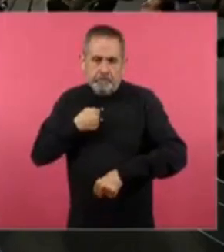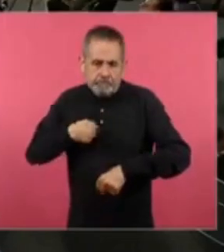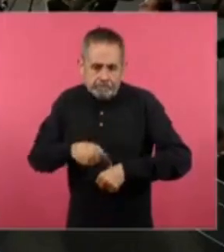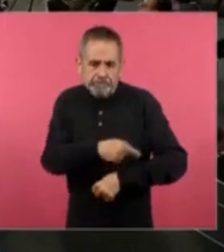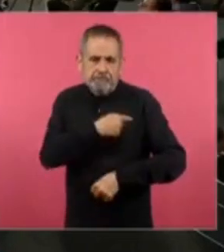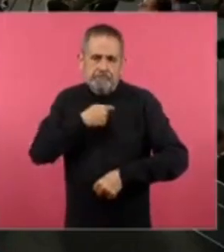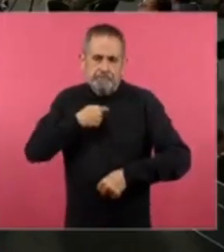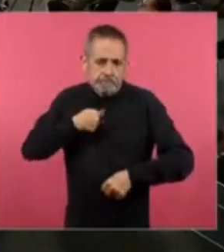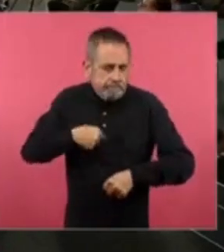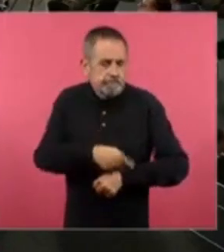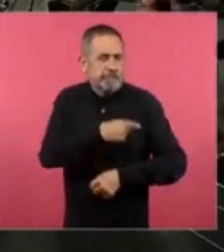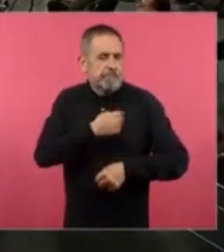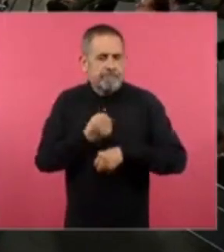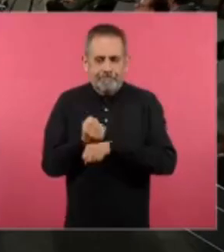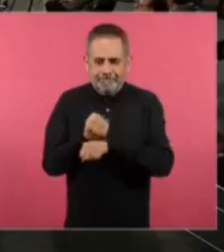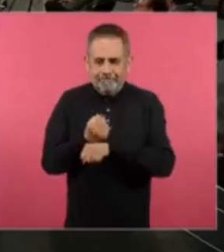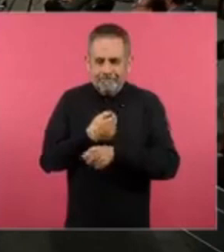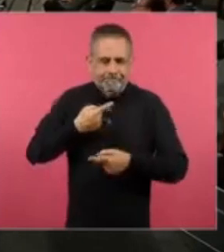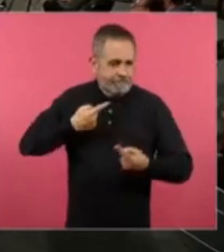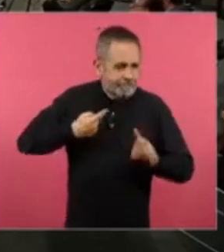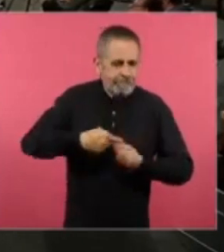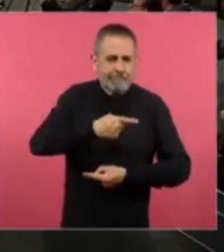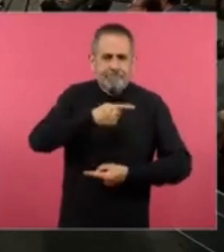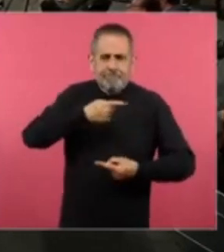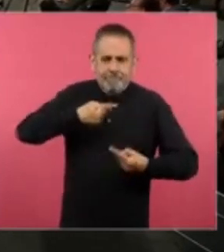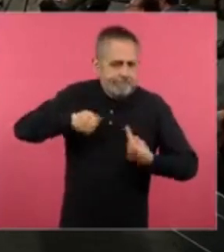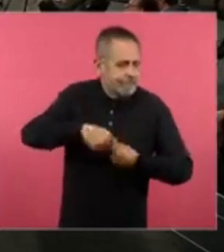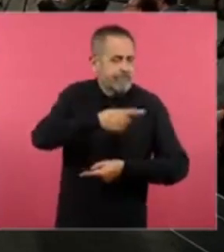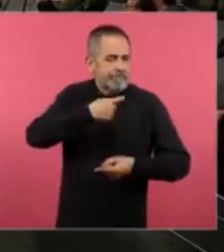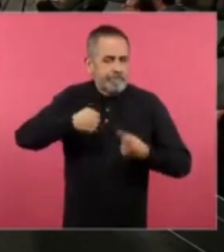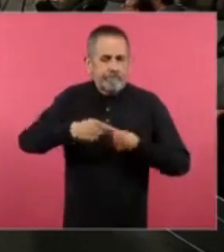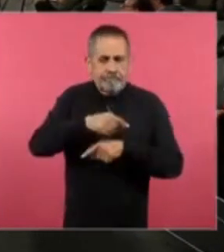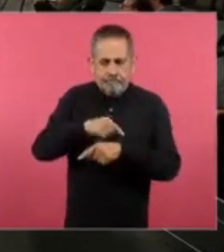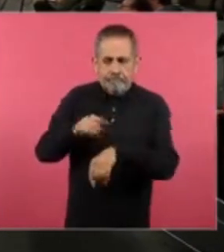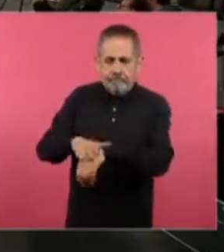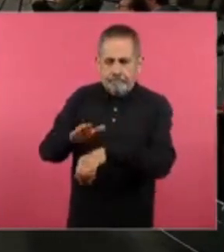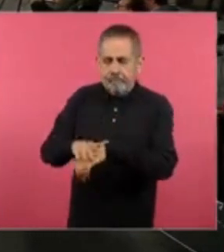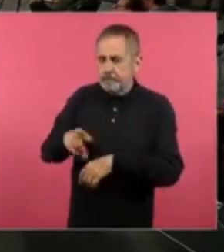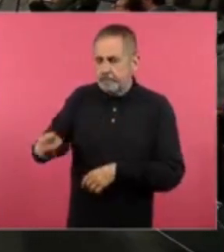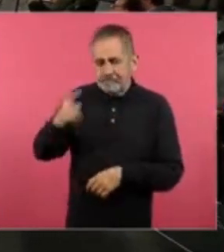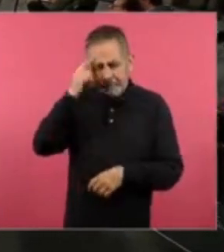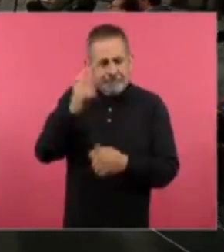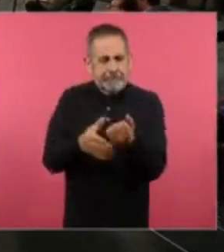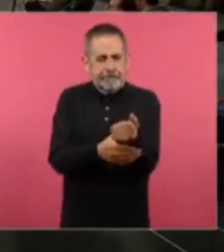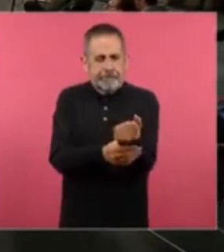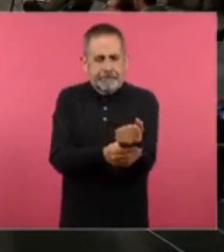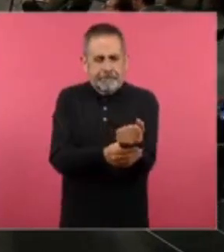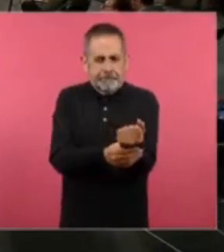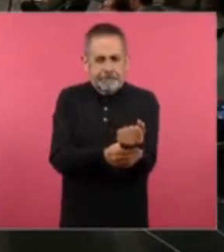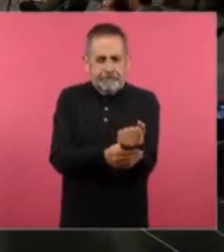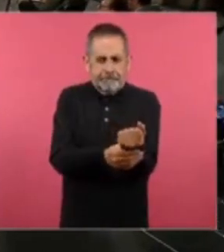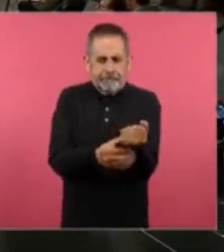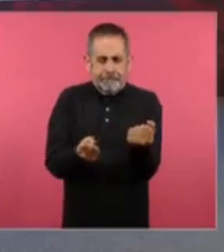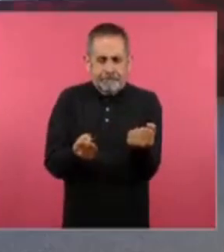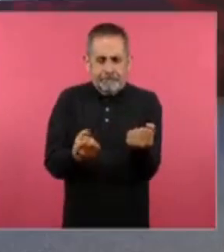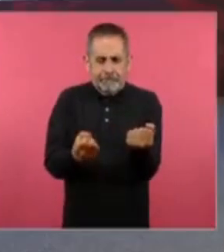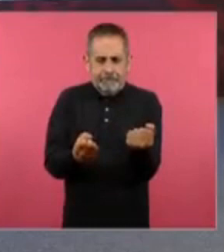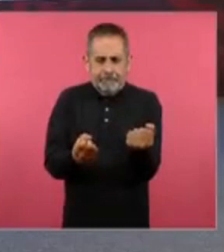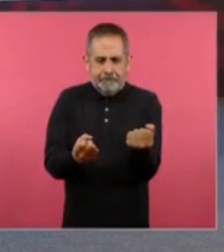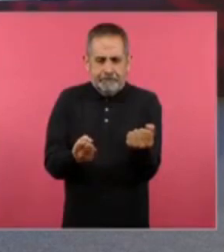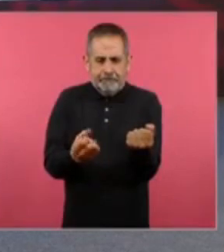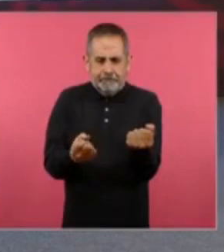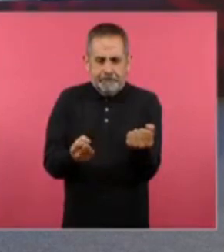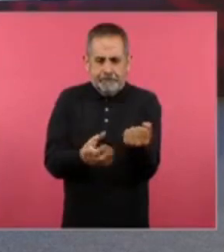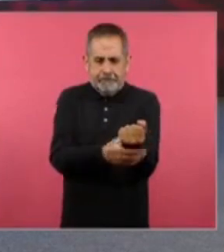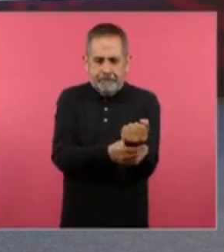Así se propone a los alumnos la toma del pulso ¿Y esto qué implica? Pues implica